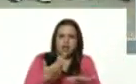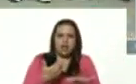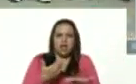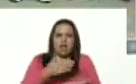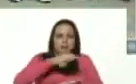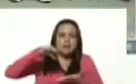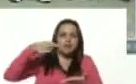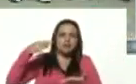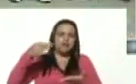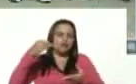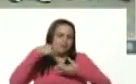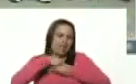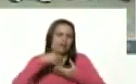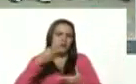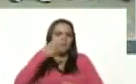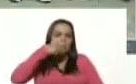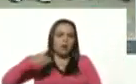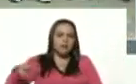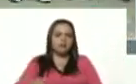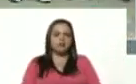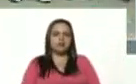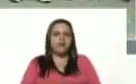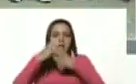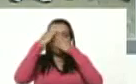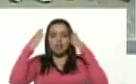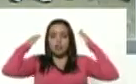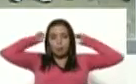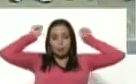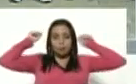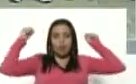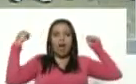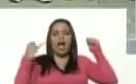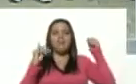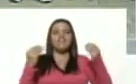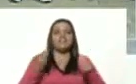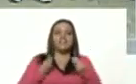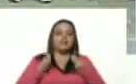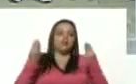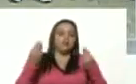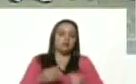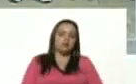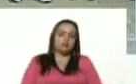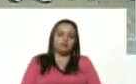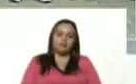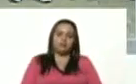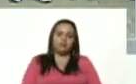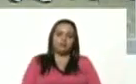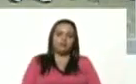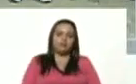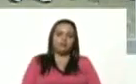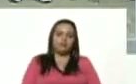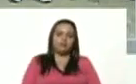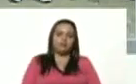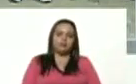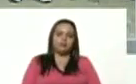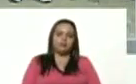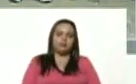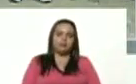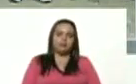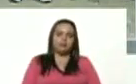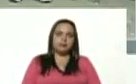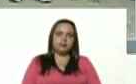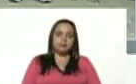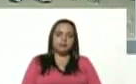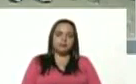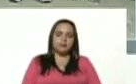la espiritualidad del pueblo. El negro primero está vivo, el negro. Y decir el negro primero es decir el